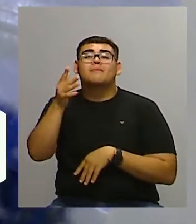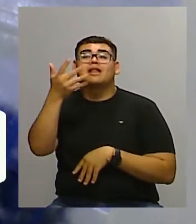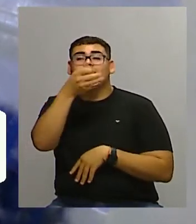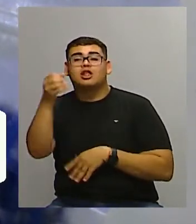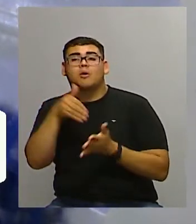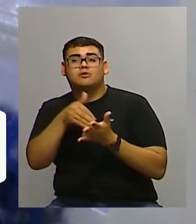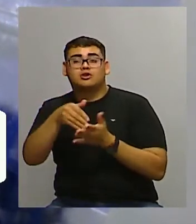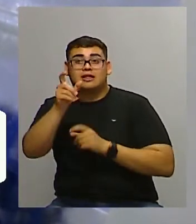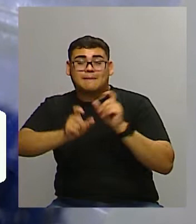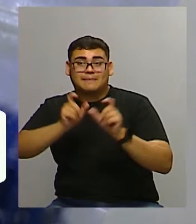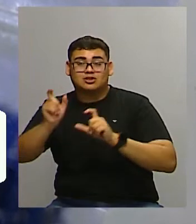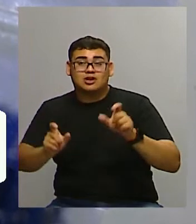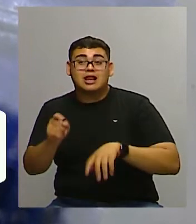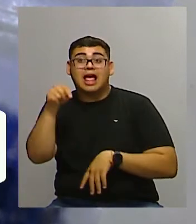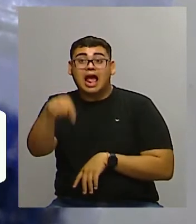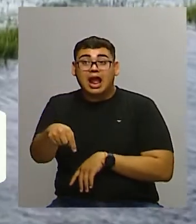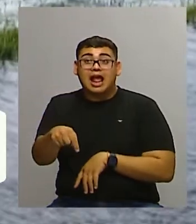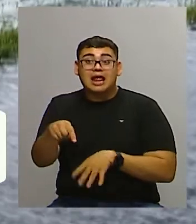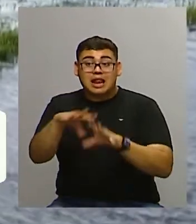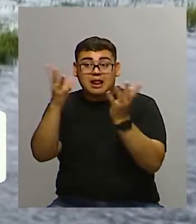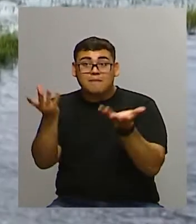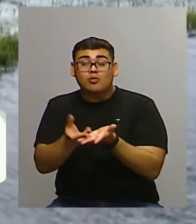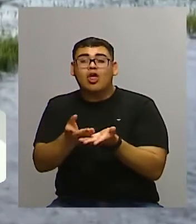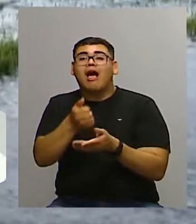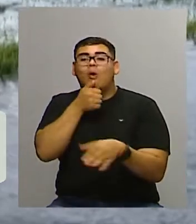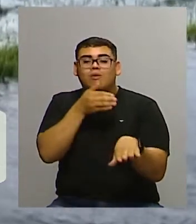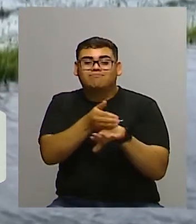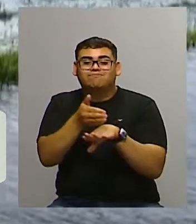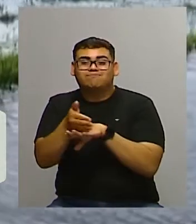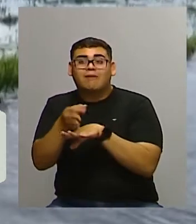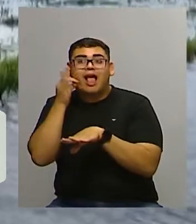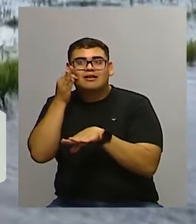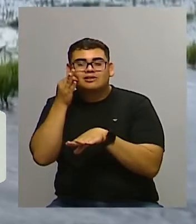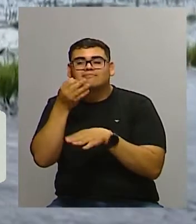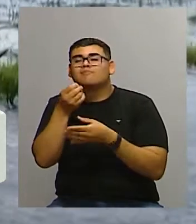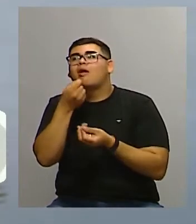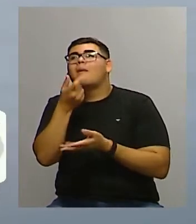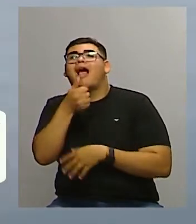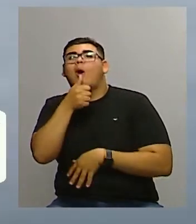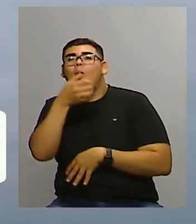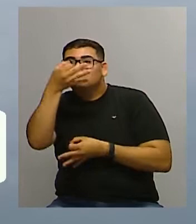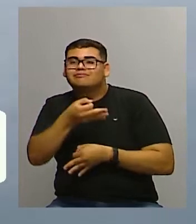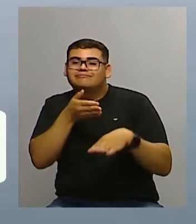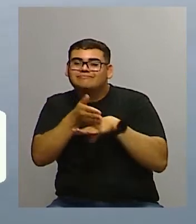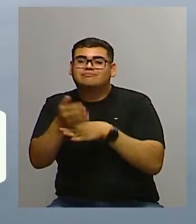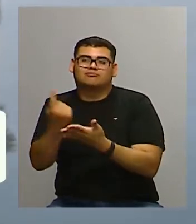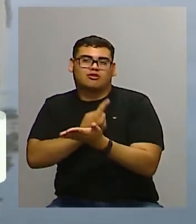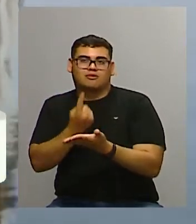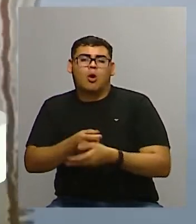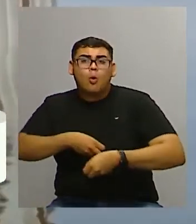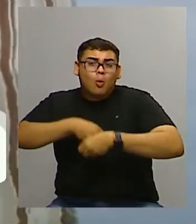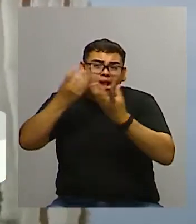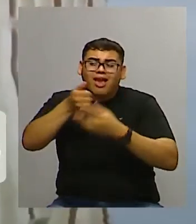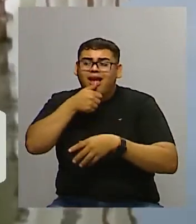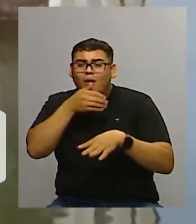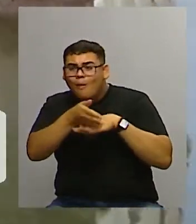personas en el mundo no tienen acceso al agua segura. No al agua potable, al agua segura. O sea, a cualquier fuente de agua que yo a